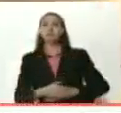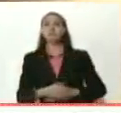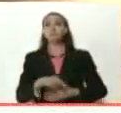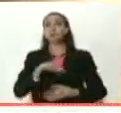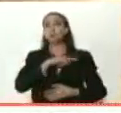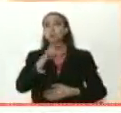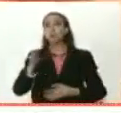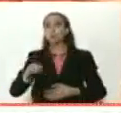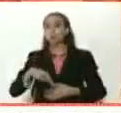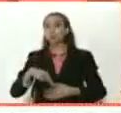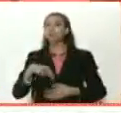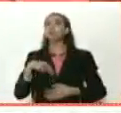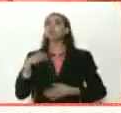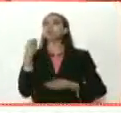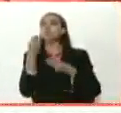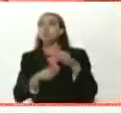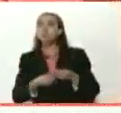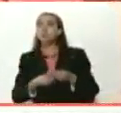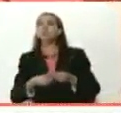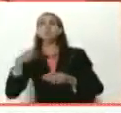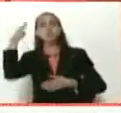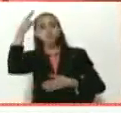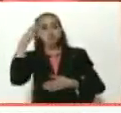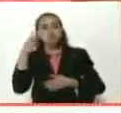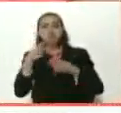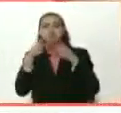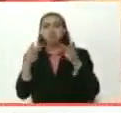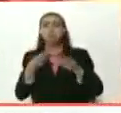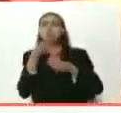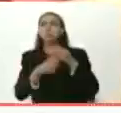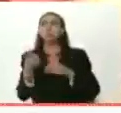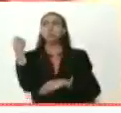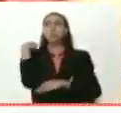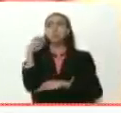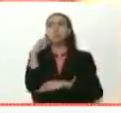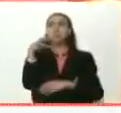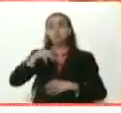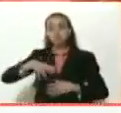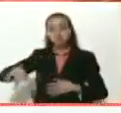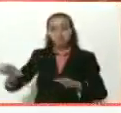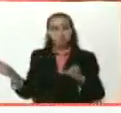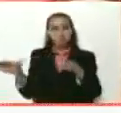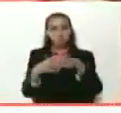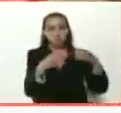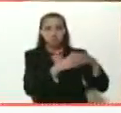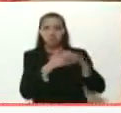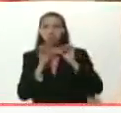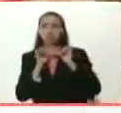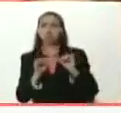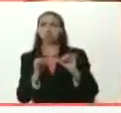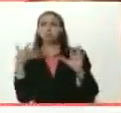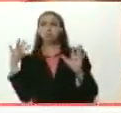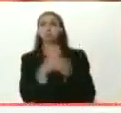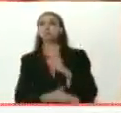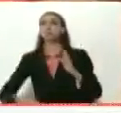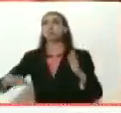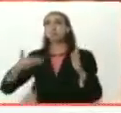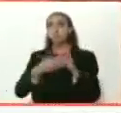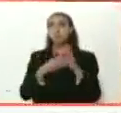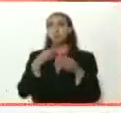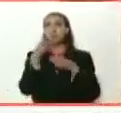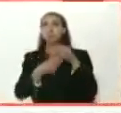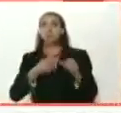nosotros apostamos a la racionalidad política, la intolerancia de sectores políticos radicales atentan contra el